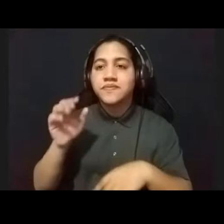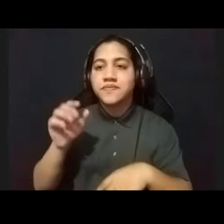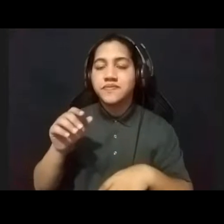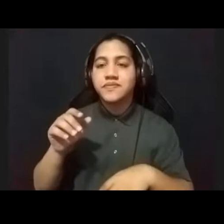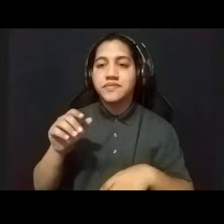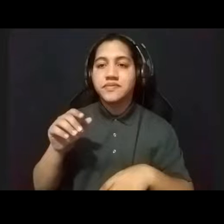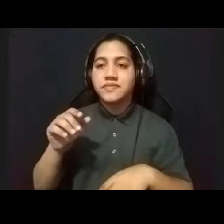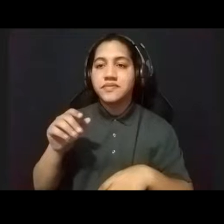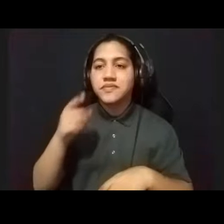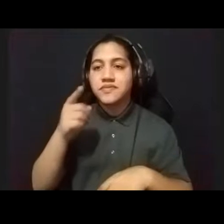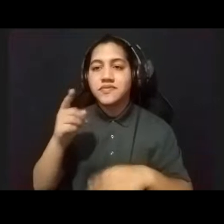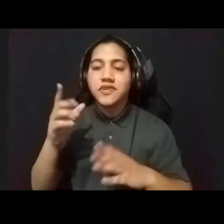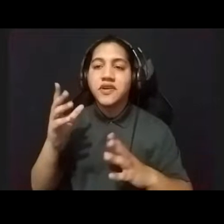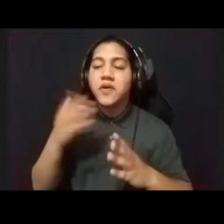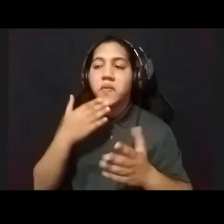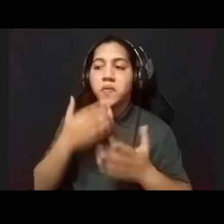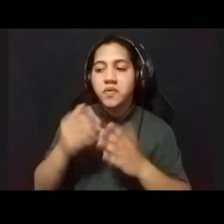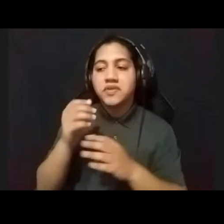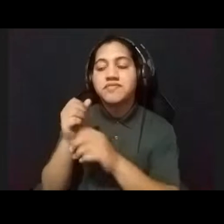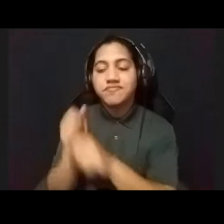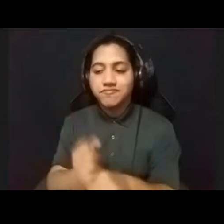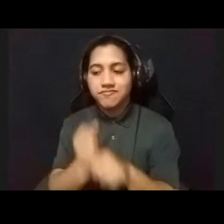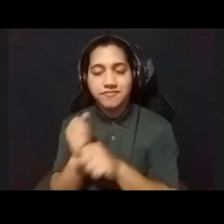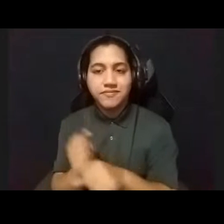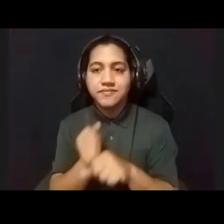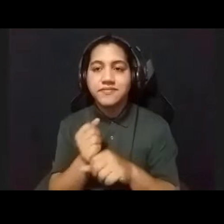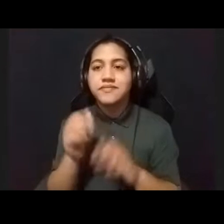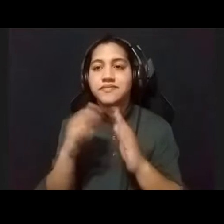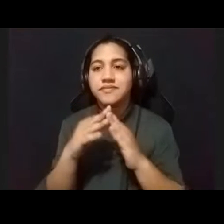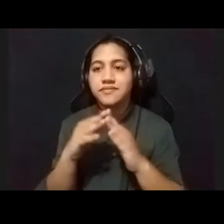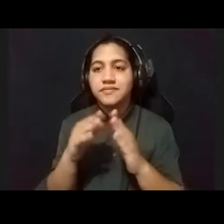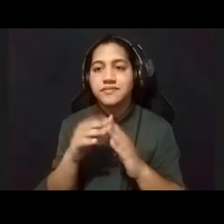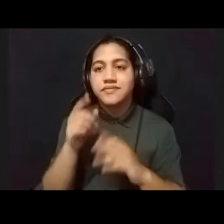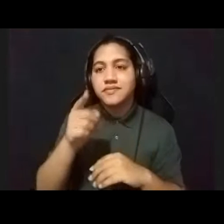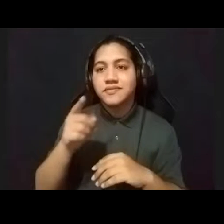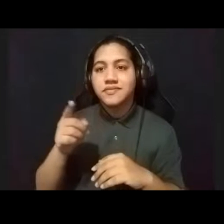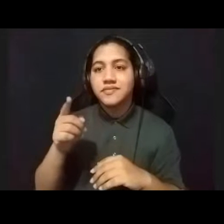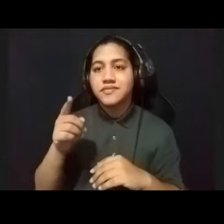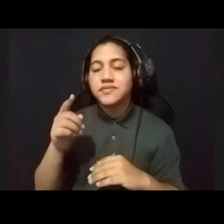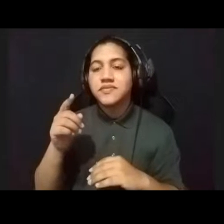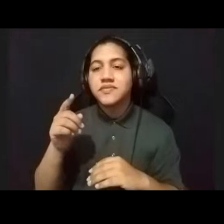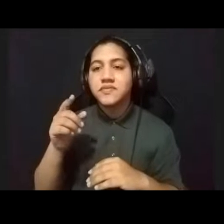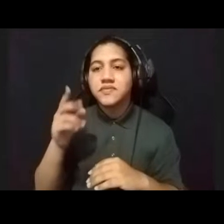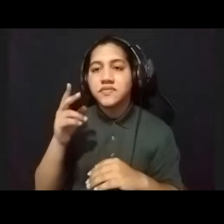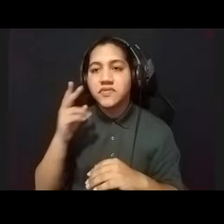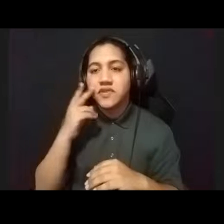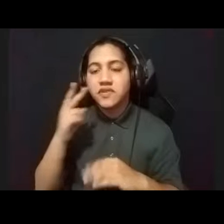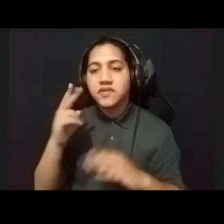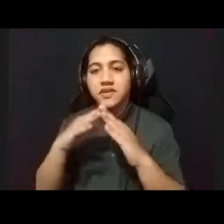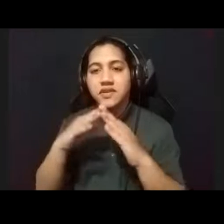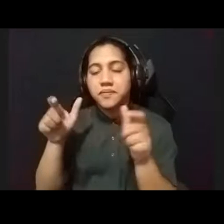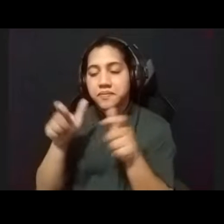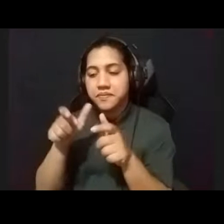era muy buena ama de casa y la suya brillaba como una tacita de oro. Fíjense que es una casita bien